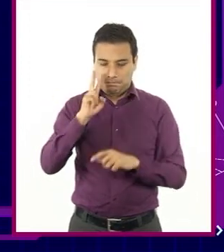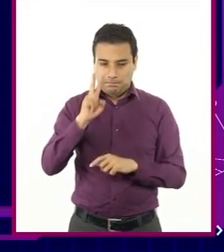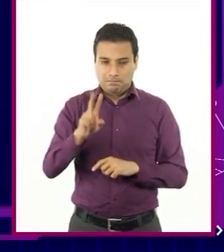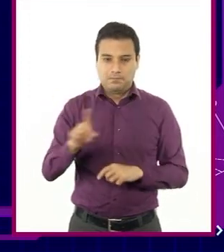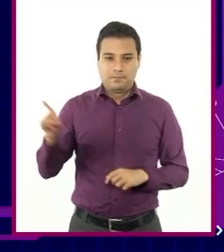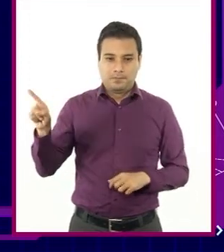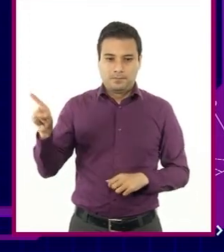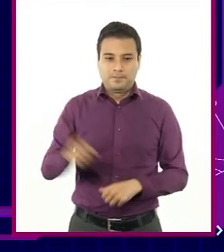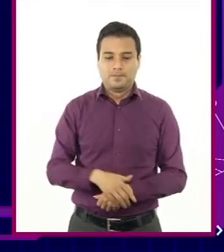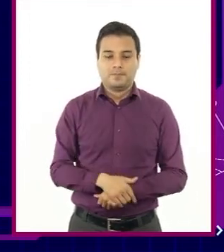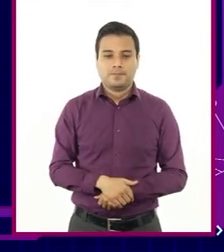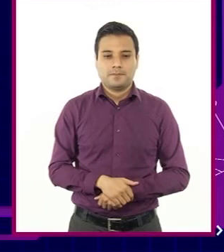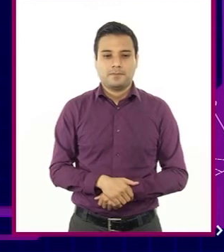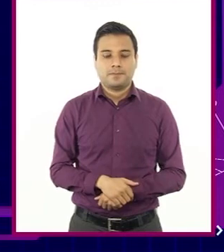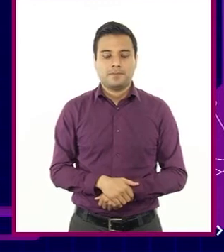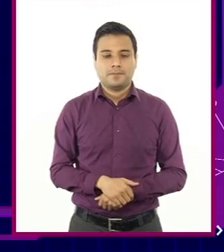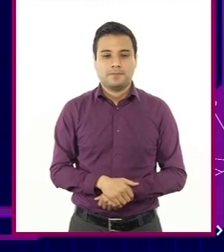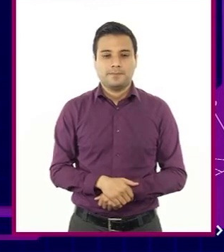591.300 metros entre